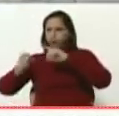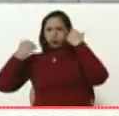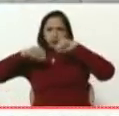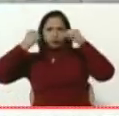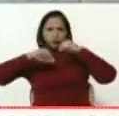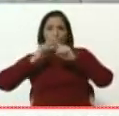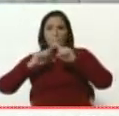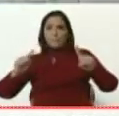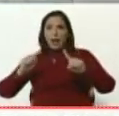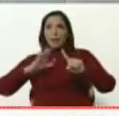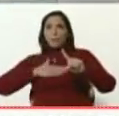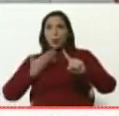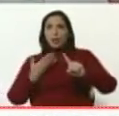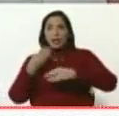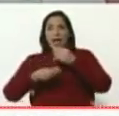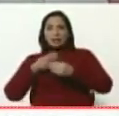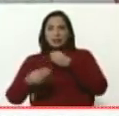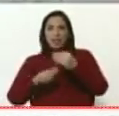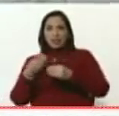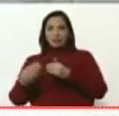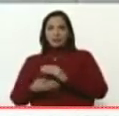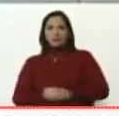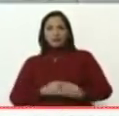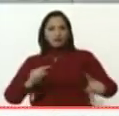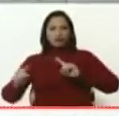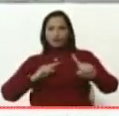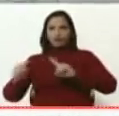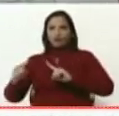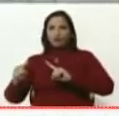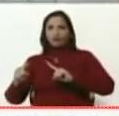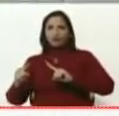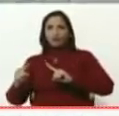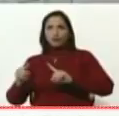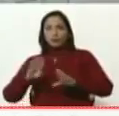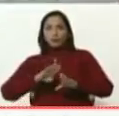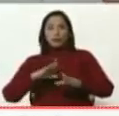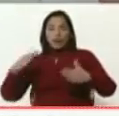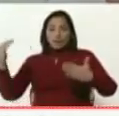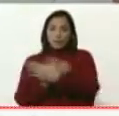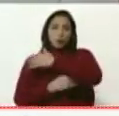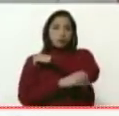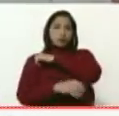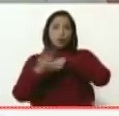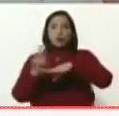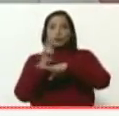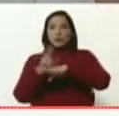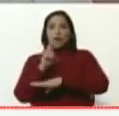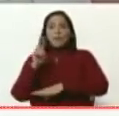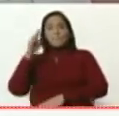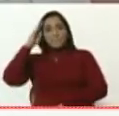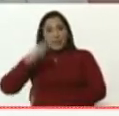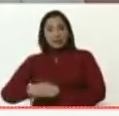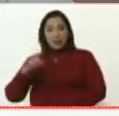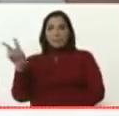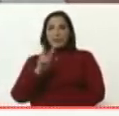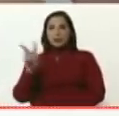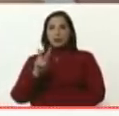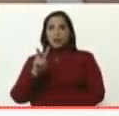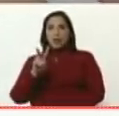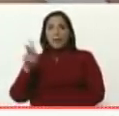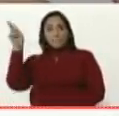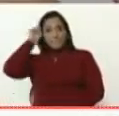para poder actuar y asaltar una unidad militar en Venezuela. De Perú se desplazan por